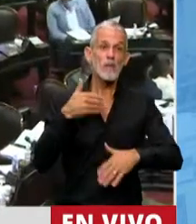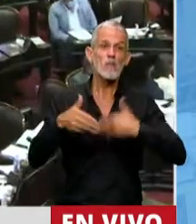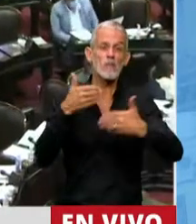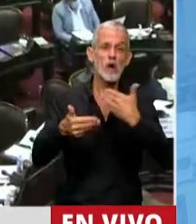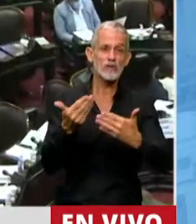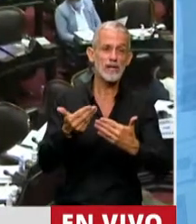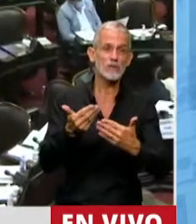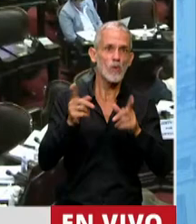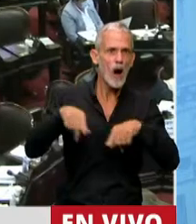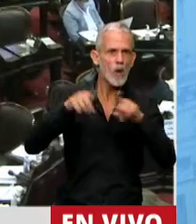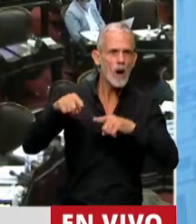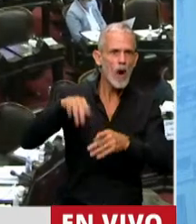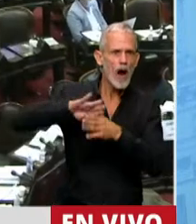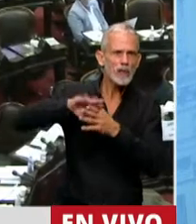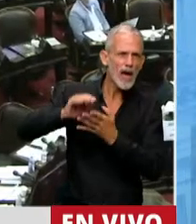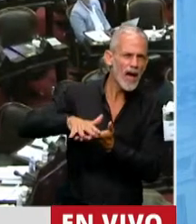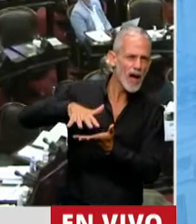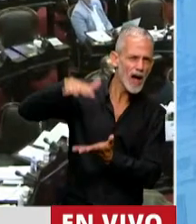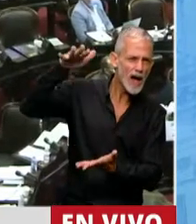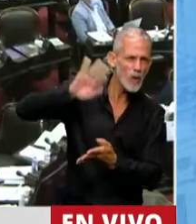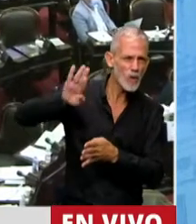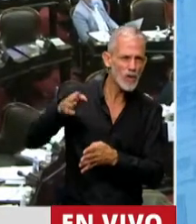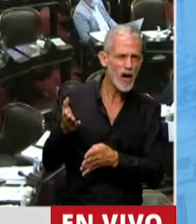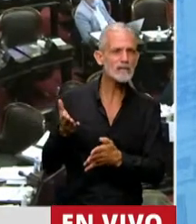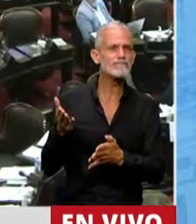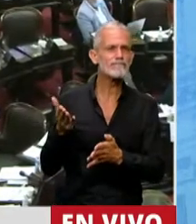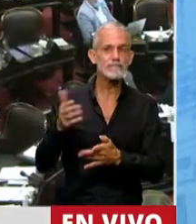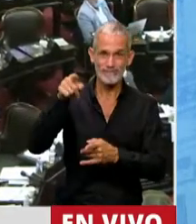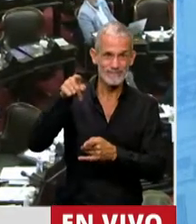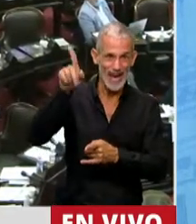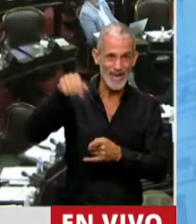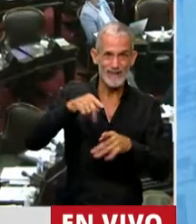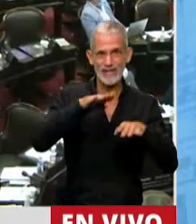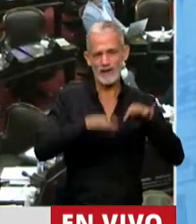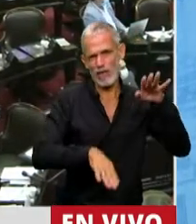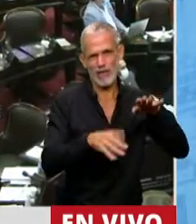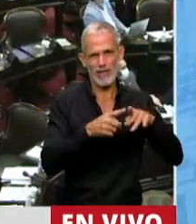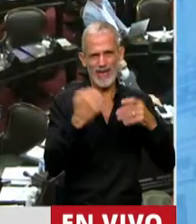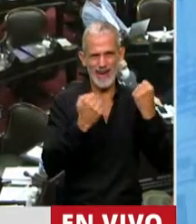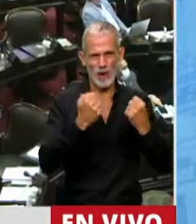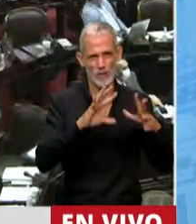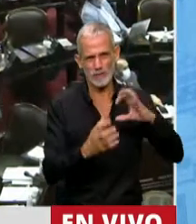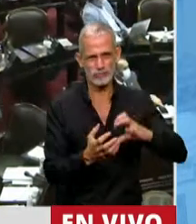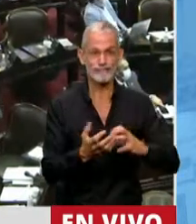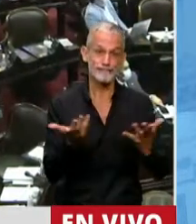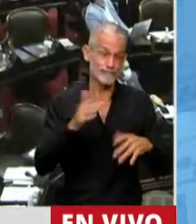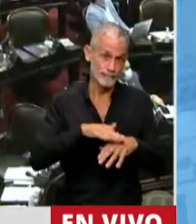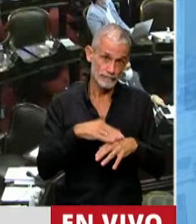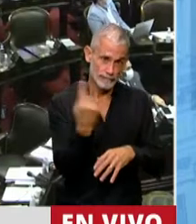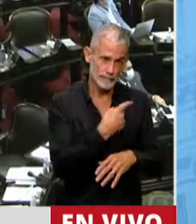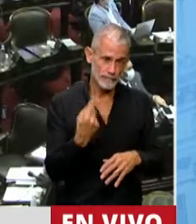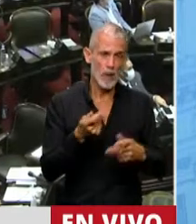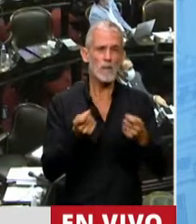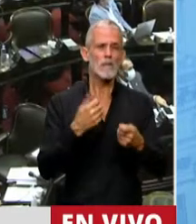proceso recurrente de sobreendeudamiento es fuente de los desequilibrios macroeconómicos. Y por lo tanto tenemos que hacernos cargo y